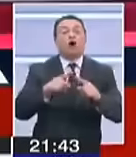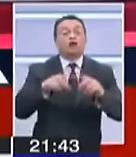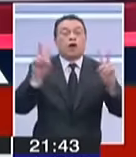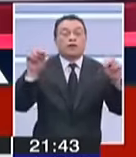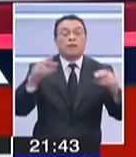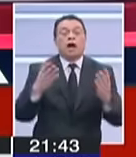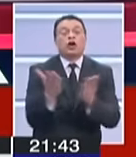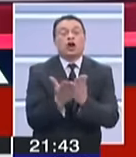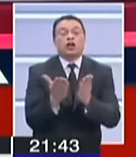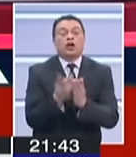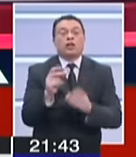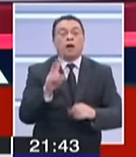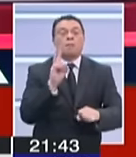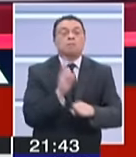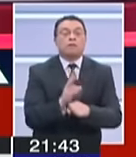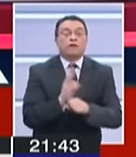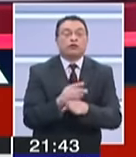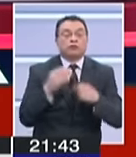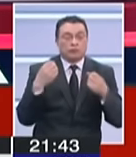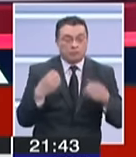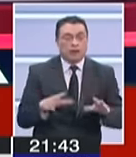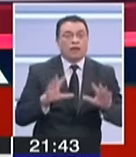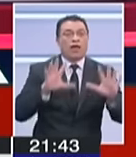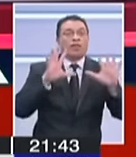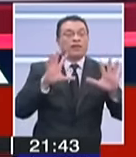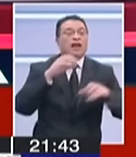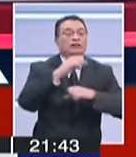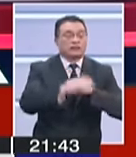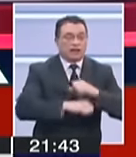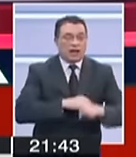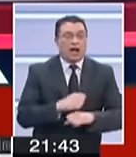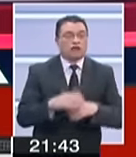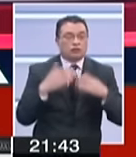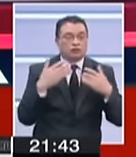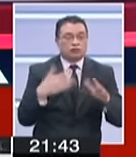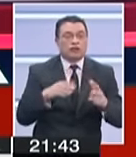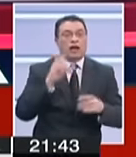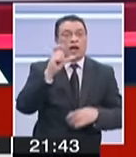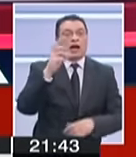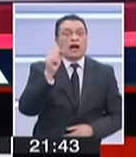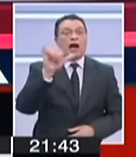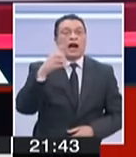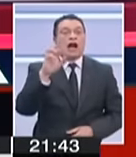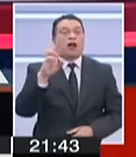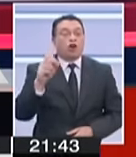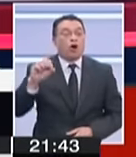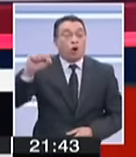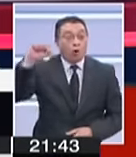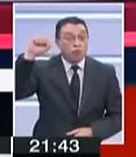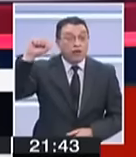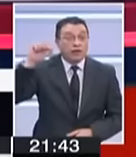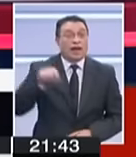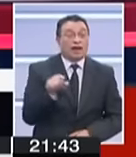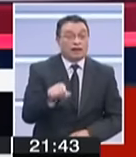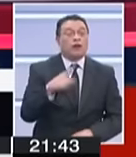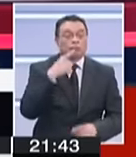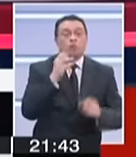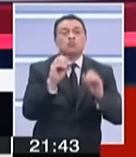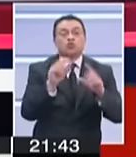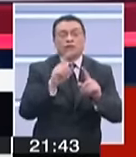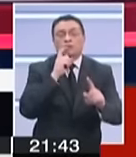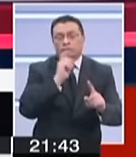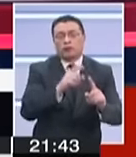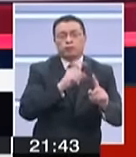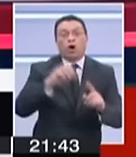de profesores, ha perdido después de 10 años Jaime Gajardo, comunista. Usted muchas veces ha criticado al Partido Comunista